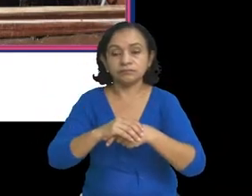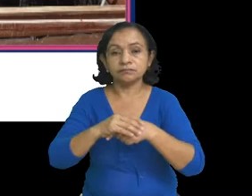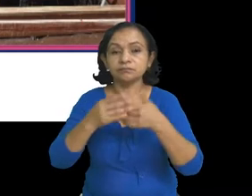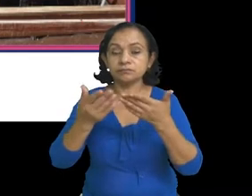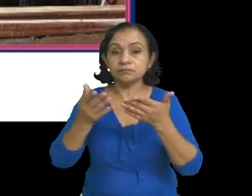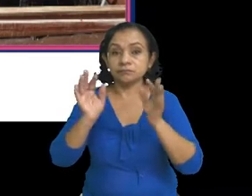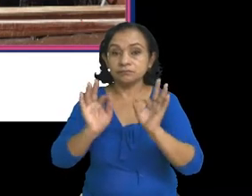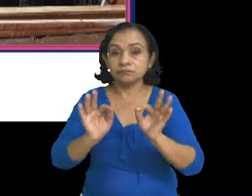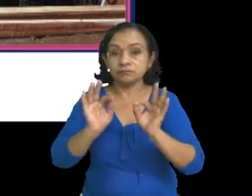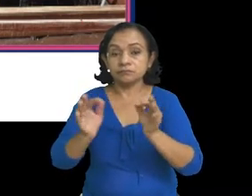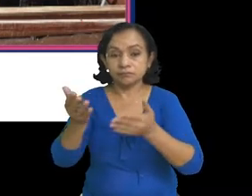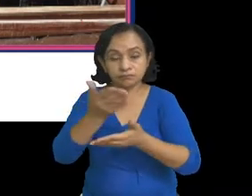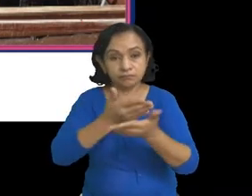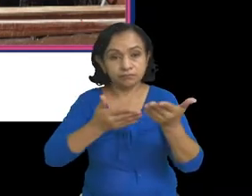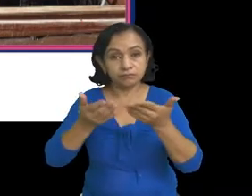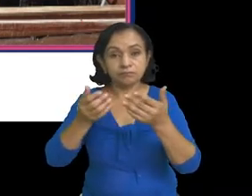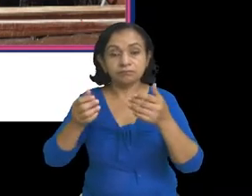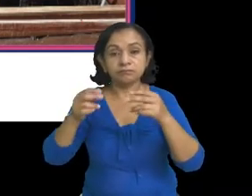confiabilidad.